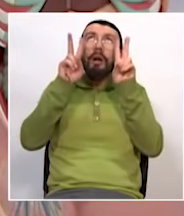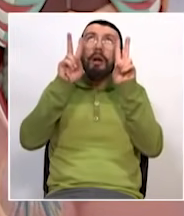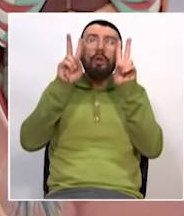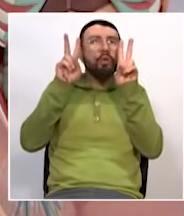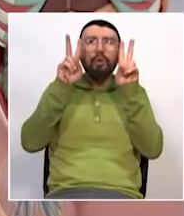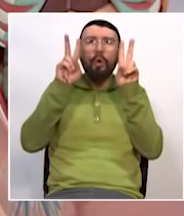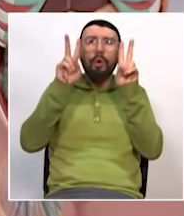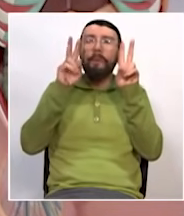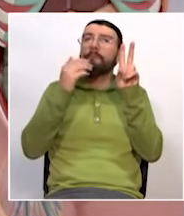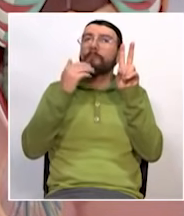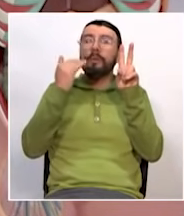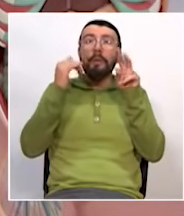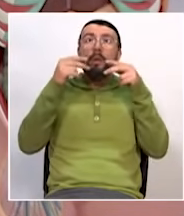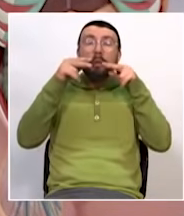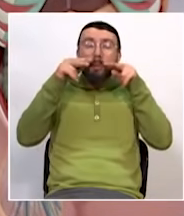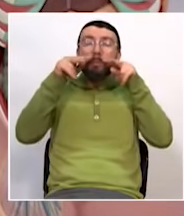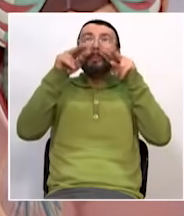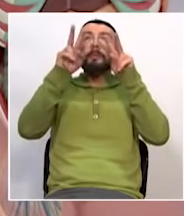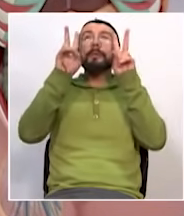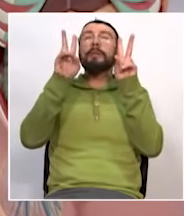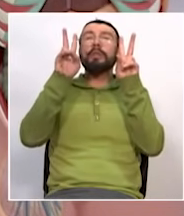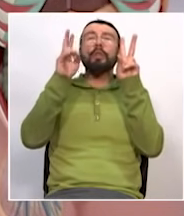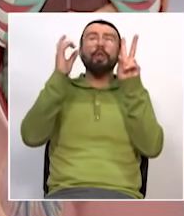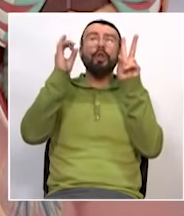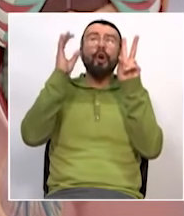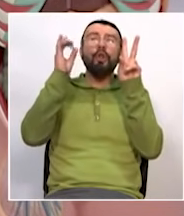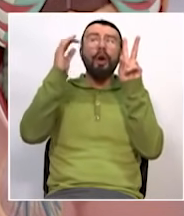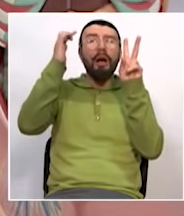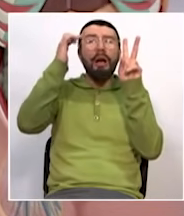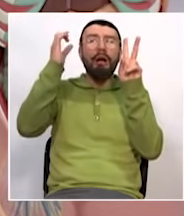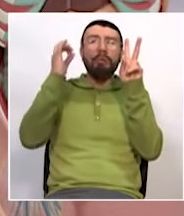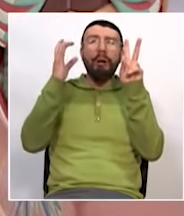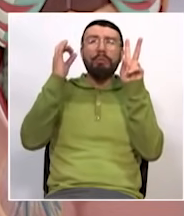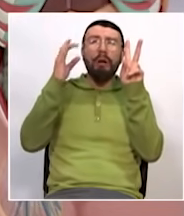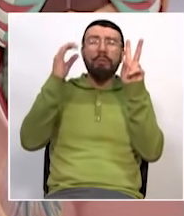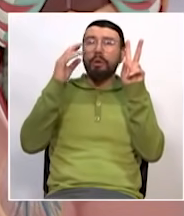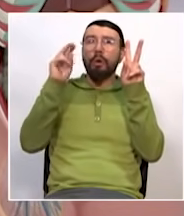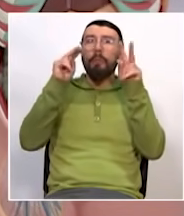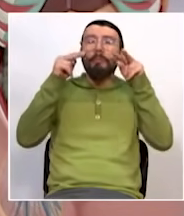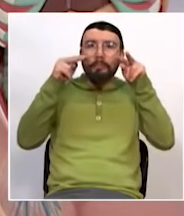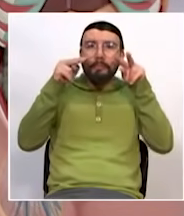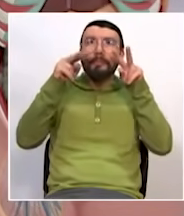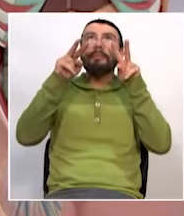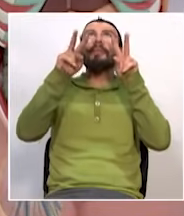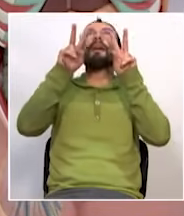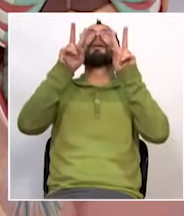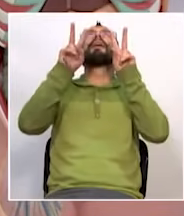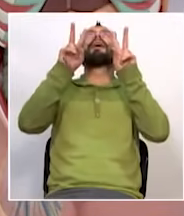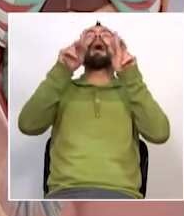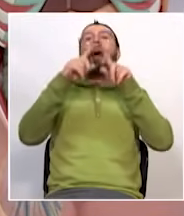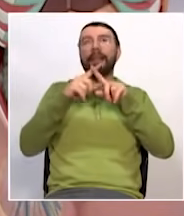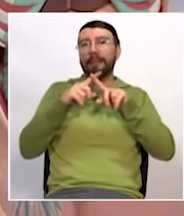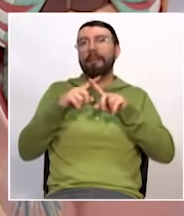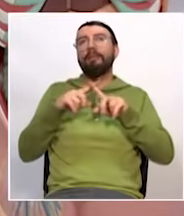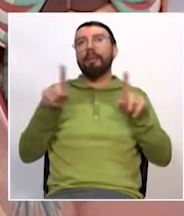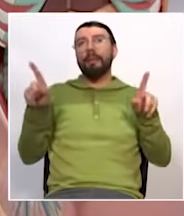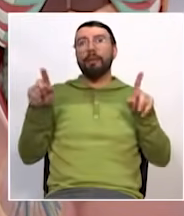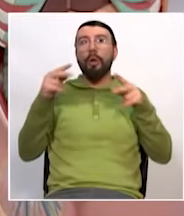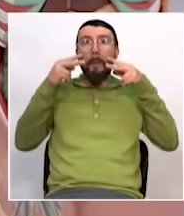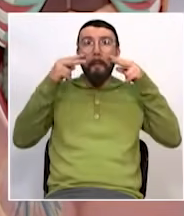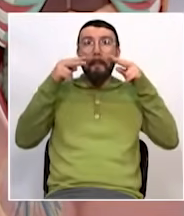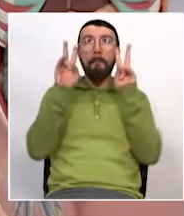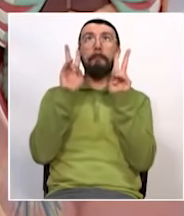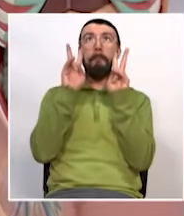sensible de los ejes oculares produce dolor de cabeza entender y mirar hacia arriba no hacia la frente